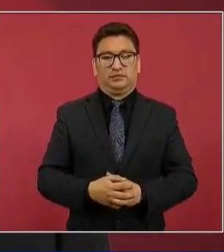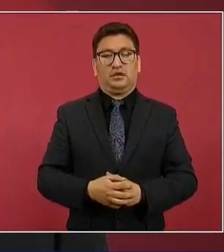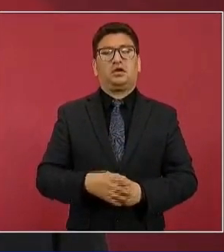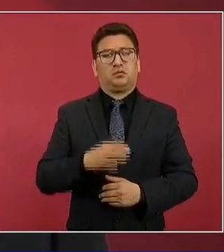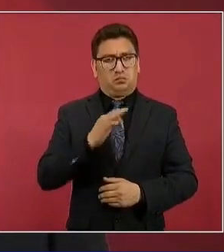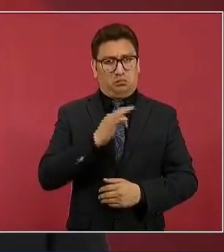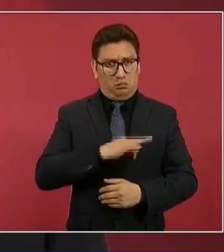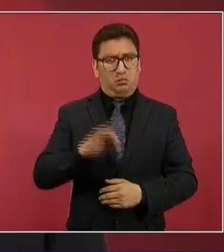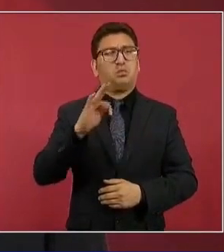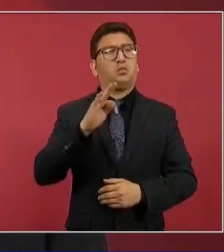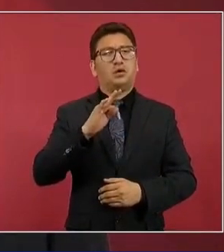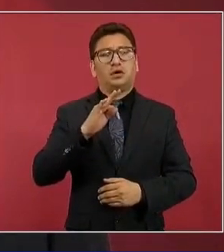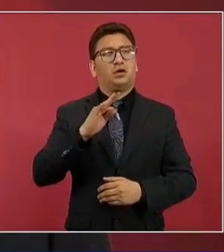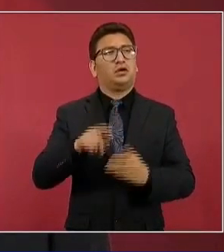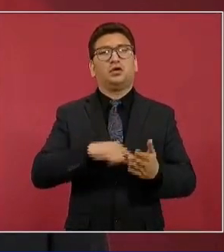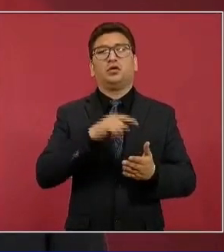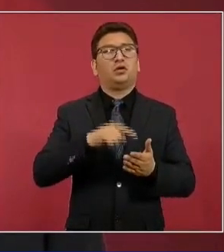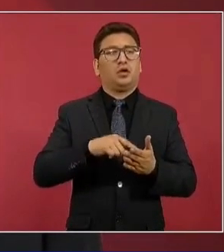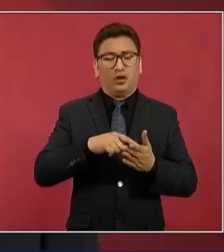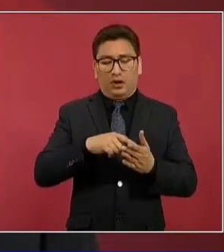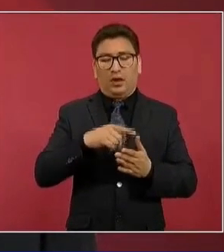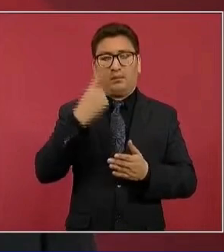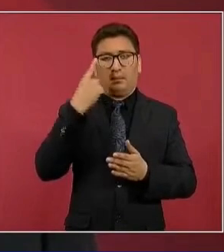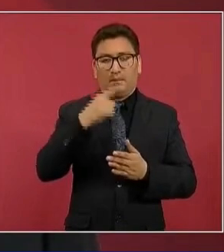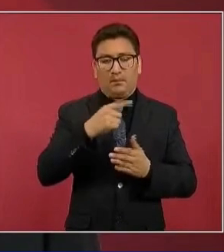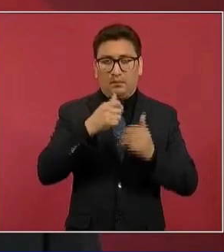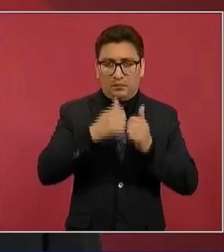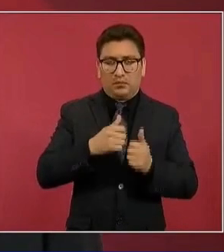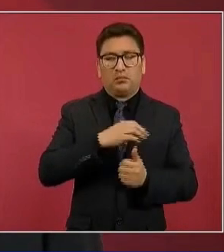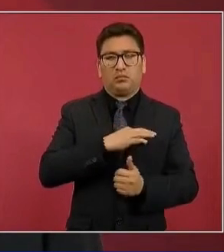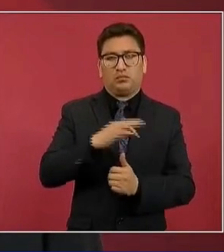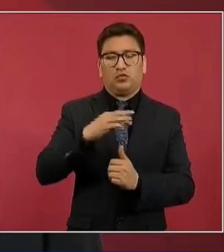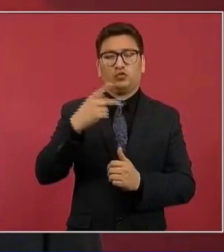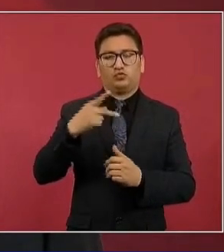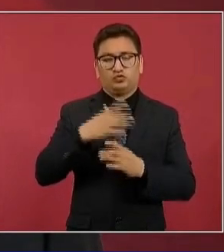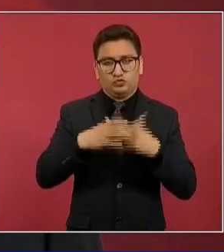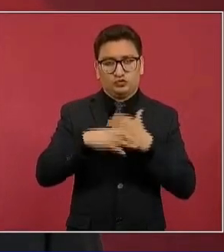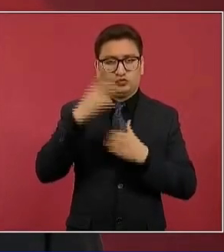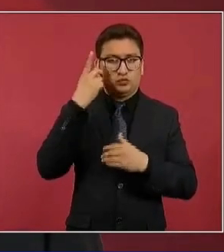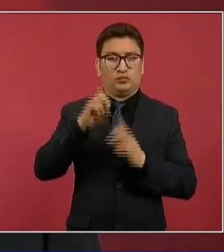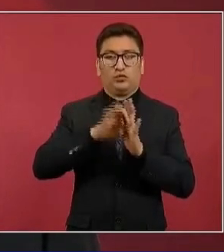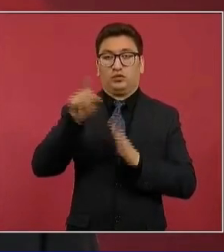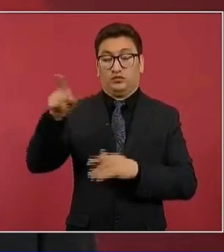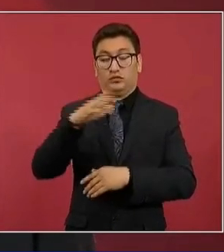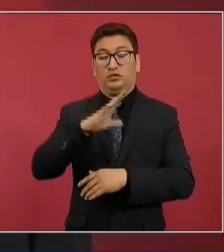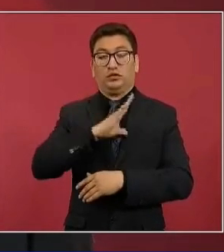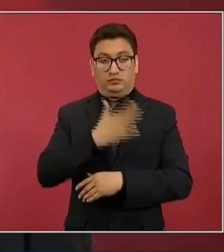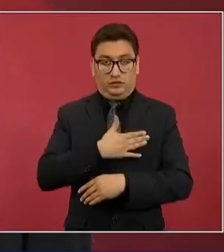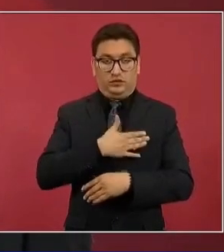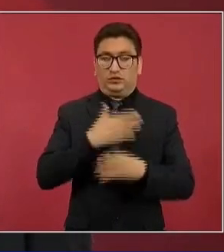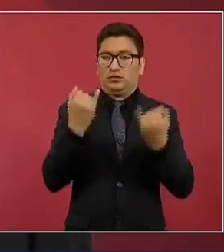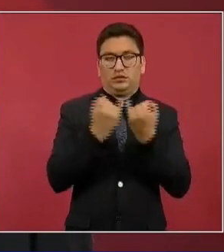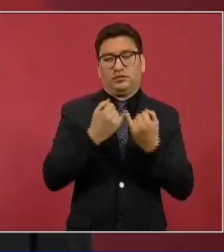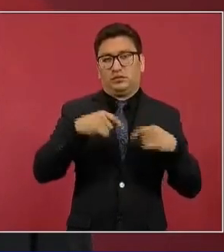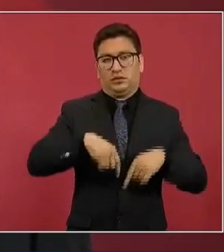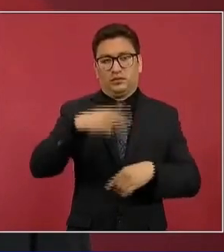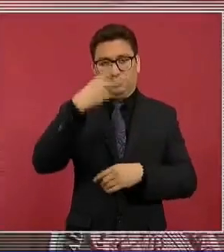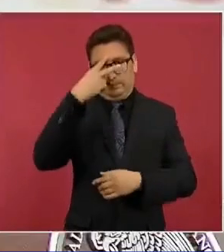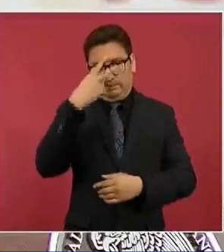puede obtener un patrimonio. Ese es un ejemplo en el caso de España, en el caso de los mexicanos